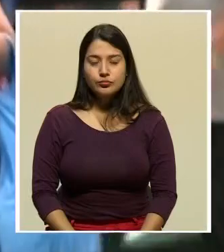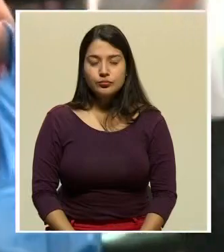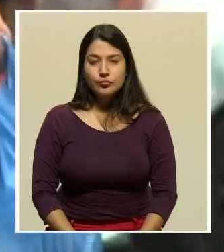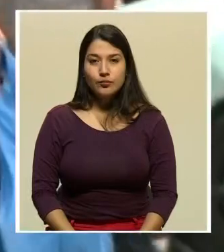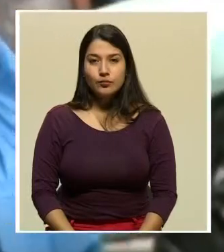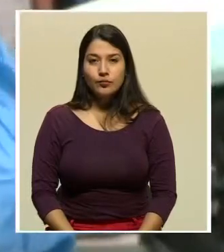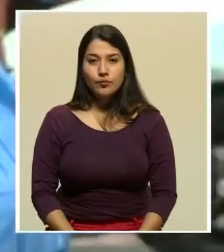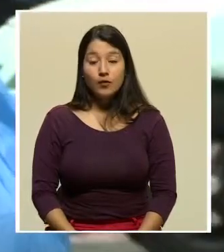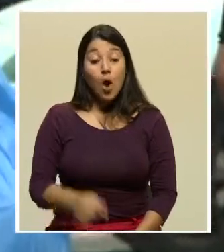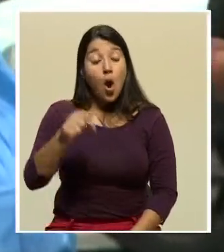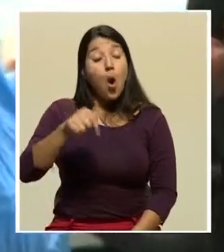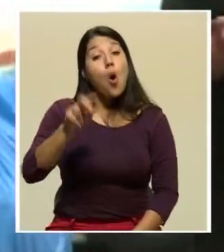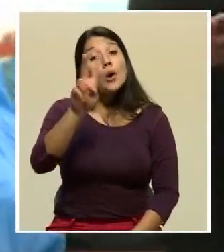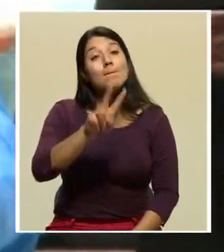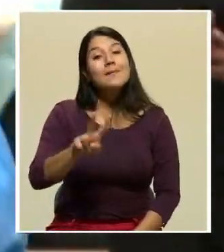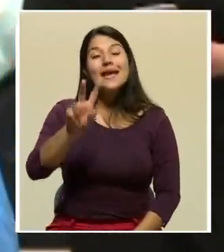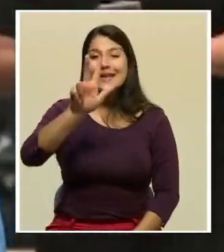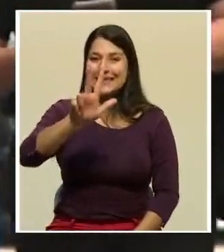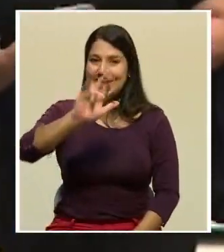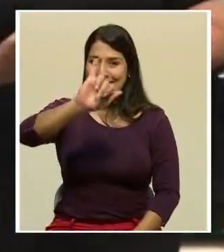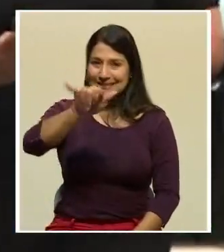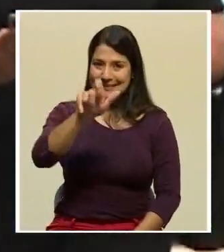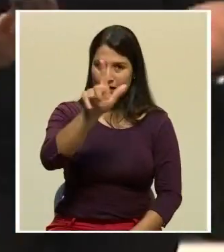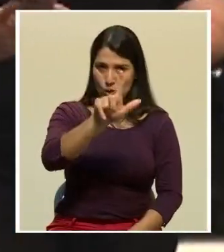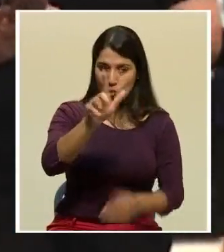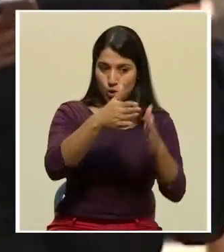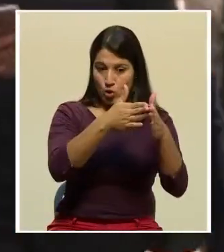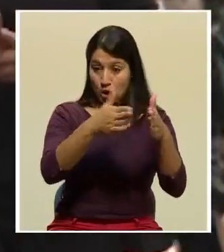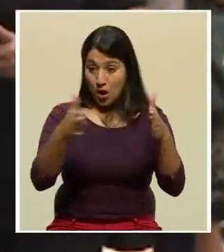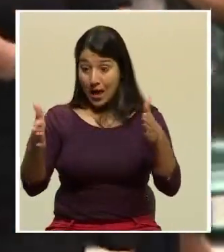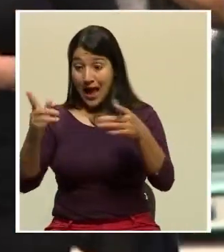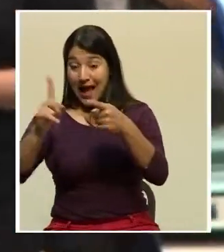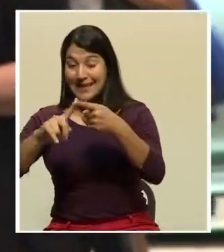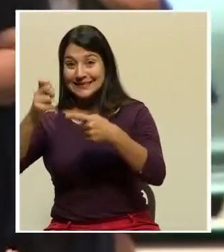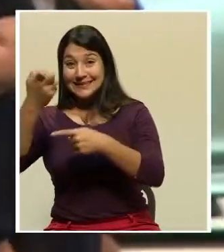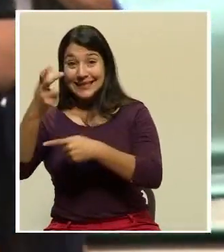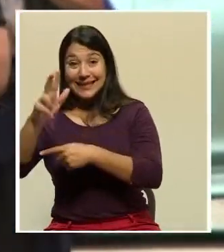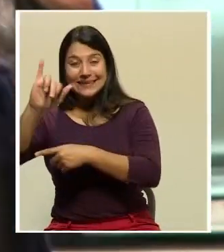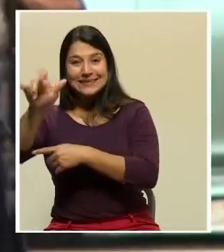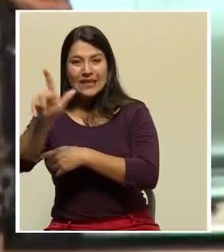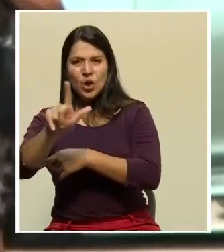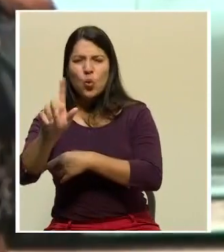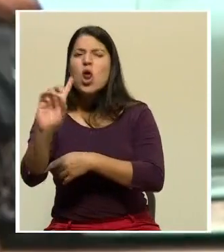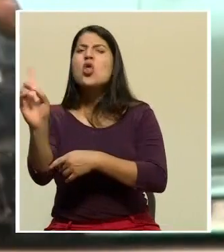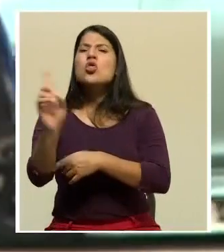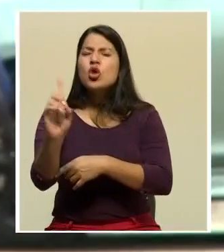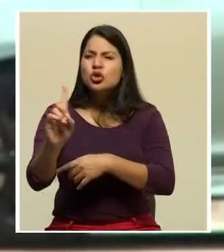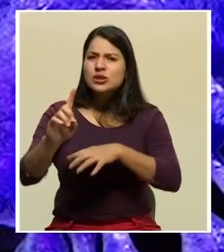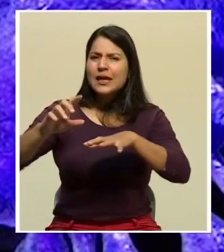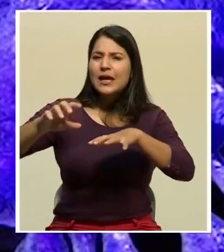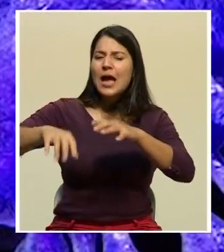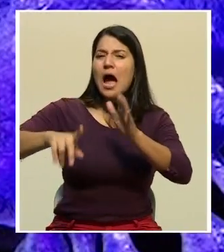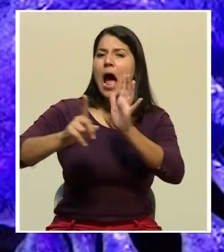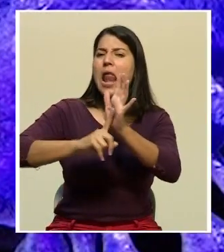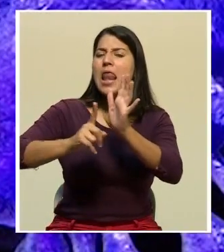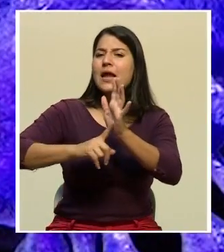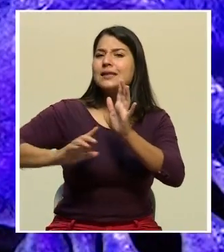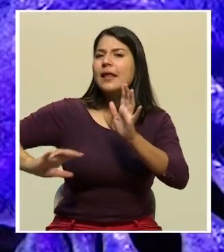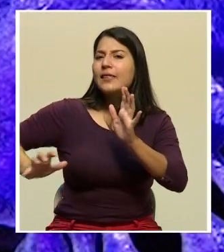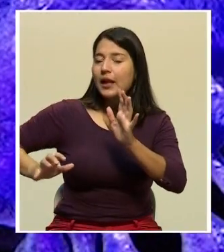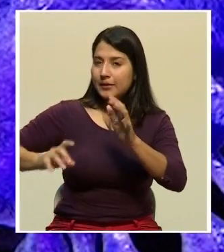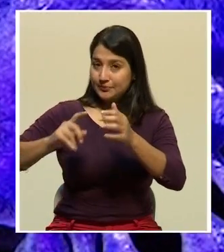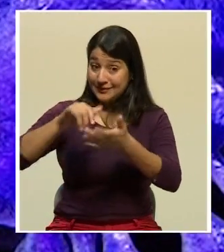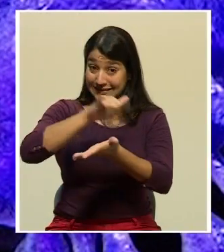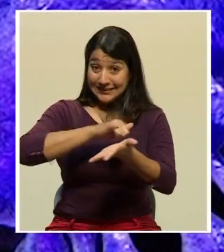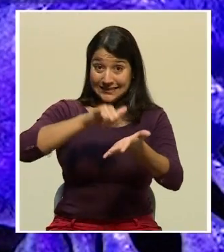A partir de este viernes 3 de julio y hasta el 13 de julio, las siguientes zonas del país estarán en alerta naranja. En la provincia de